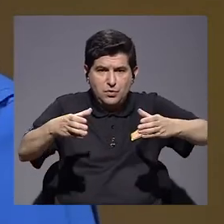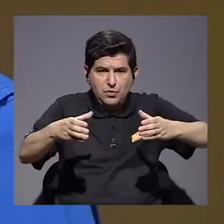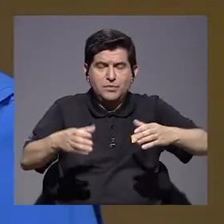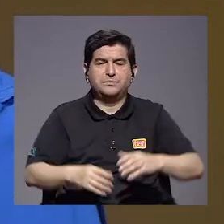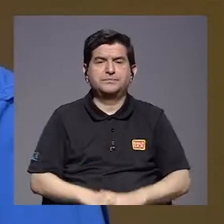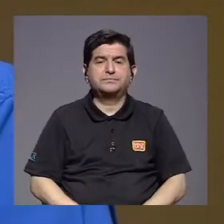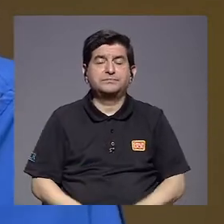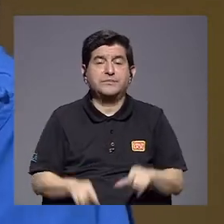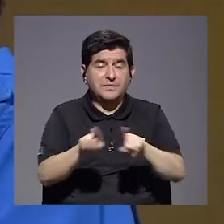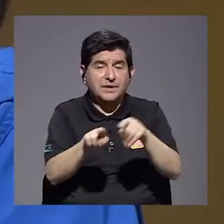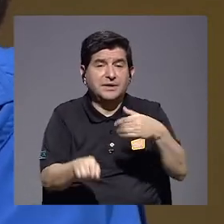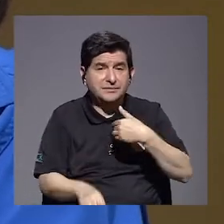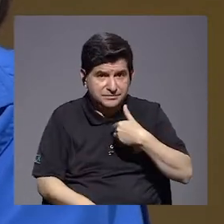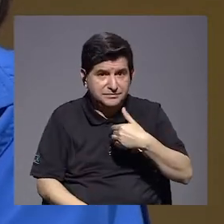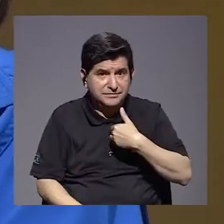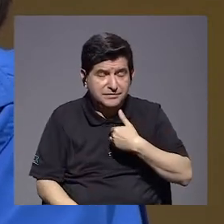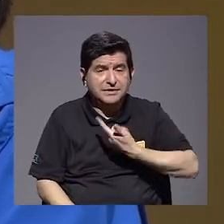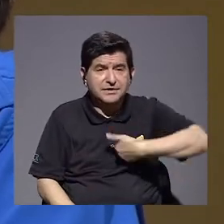también